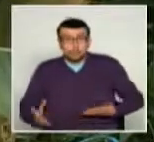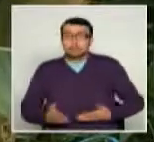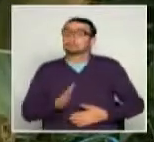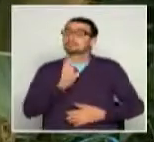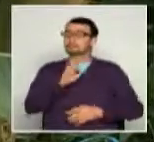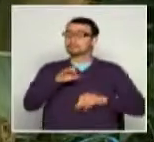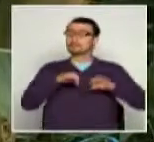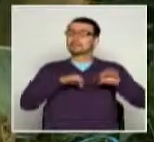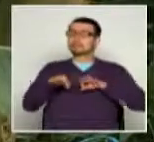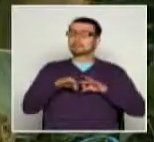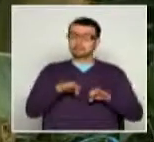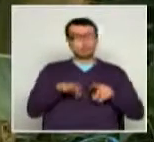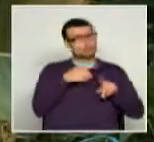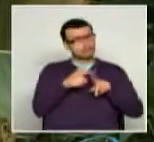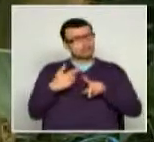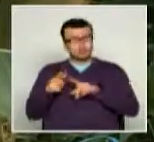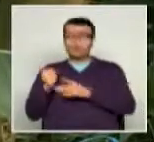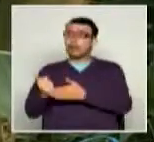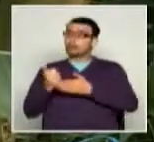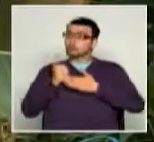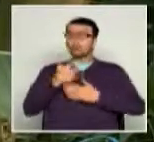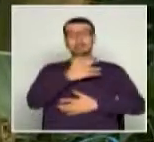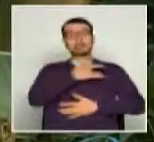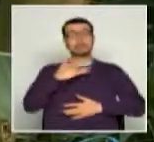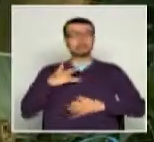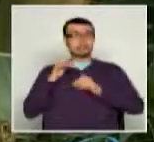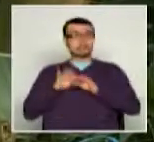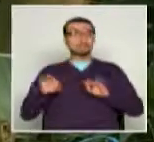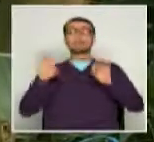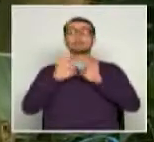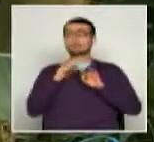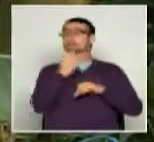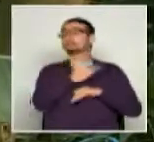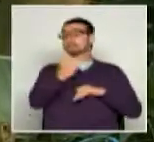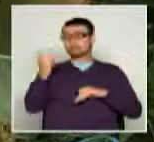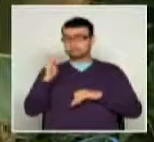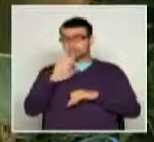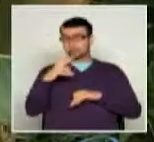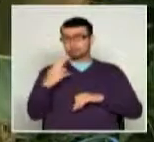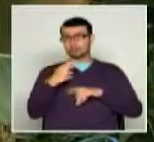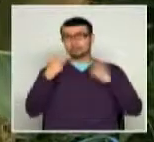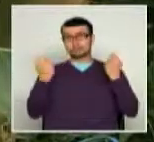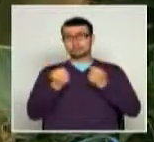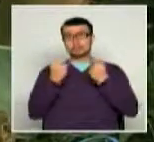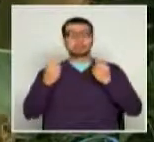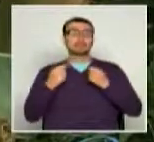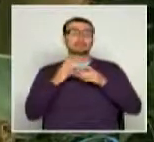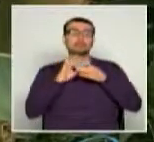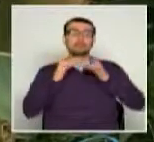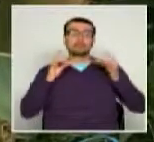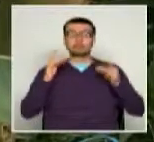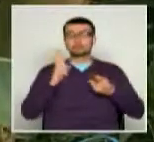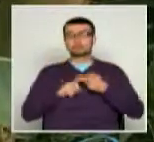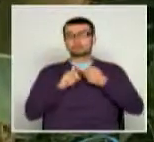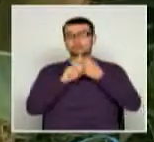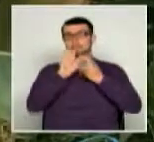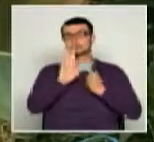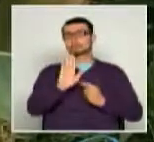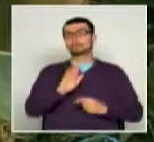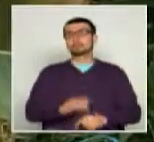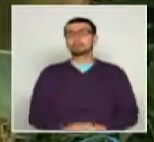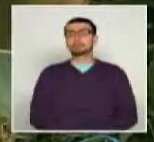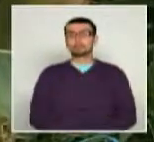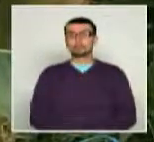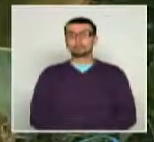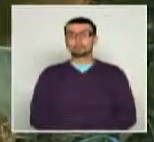ustedes esas otras ayudas terapéuticas importantes que existen después de nuestra píldora de optimismo y corte de comerciales. Ya